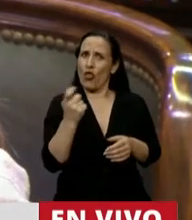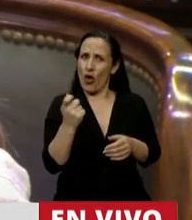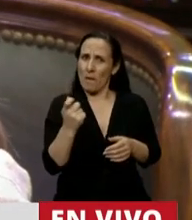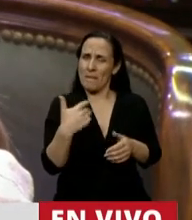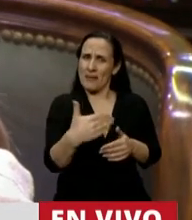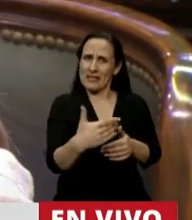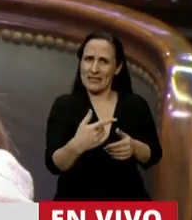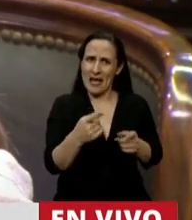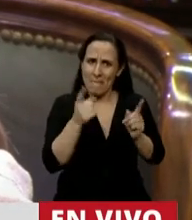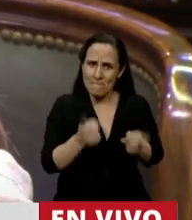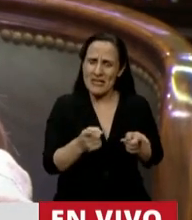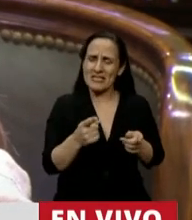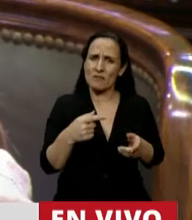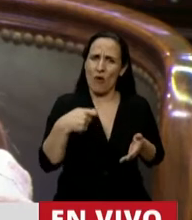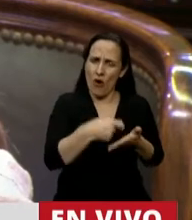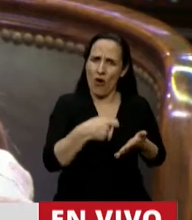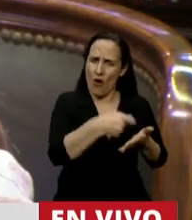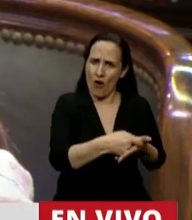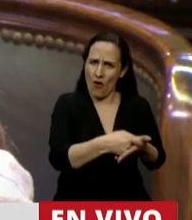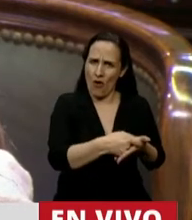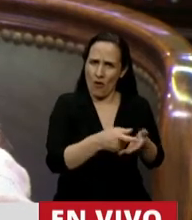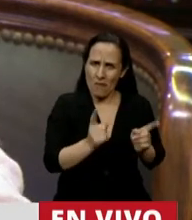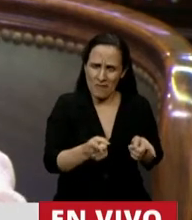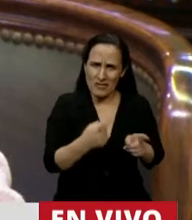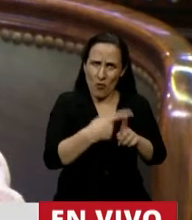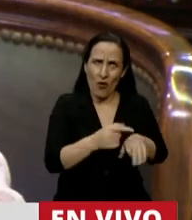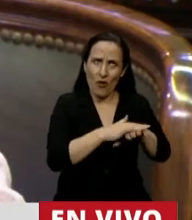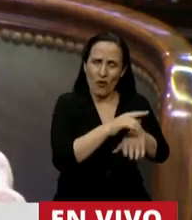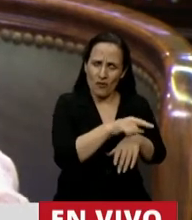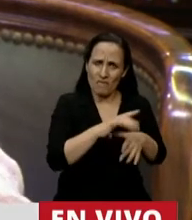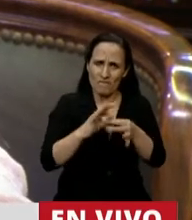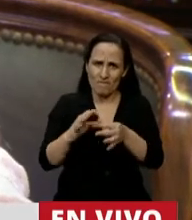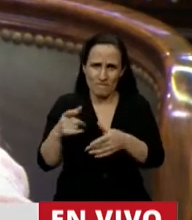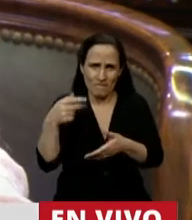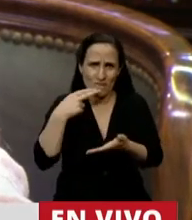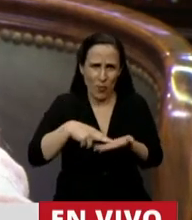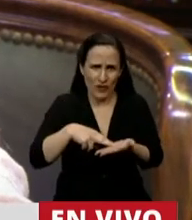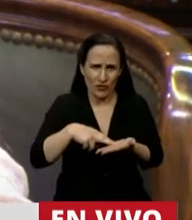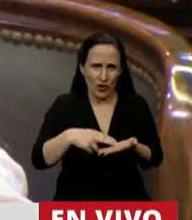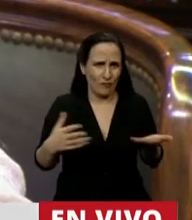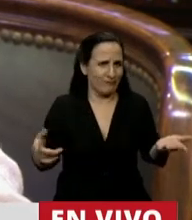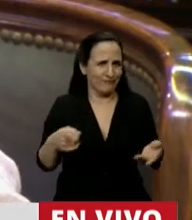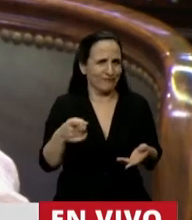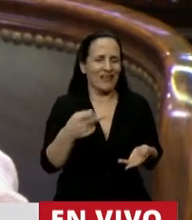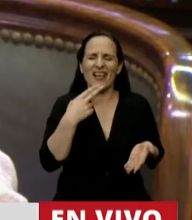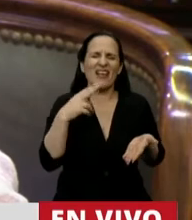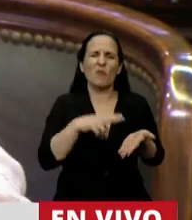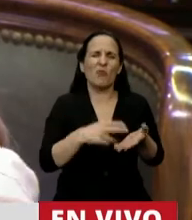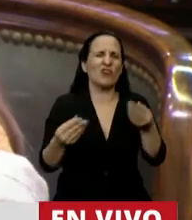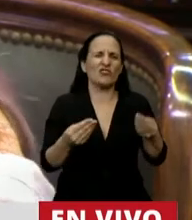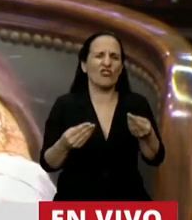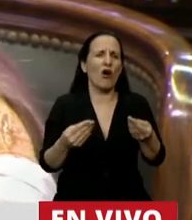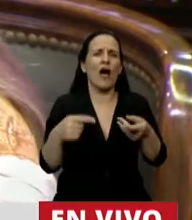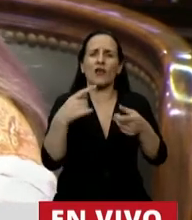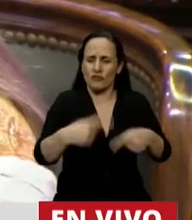mismo hecho imponible. Este supuesto aporte es lisa y llanamente un impuesto al patrimonio que vendría a aplicarse sobre